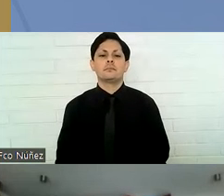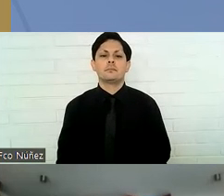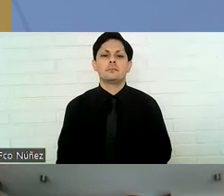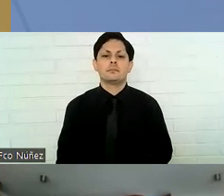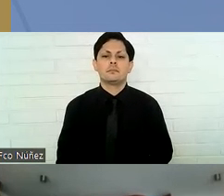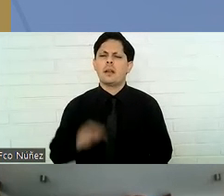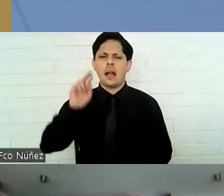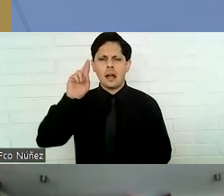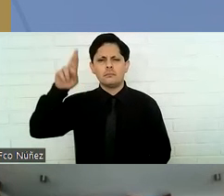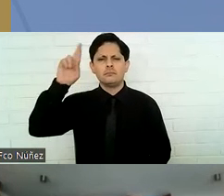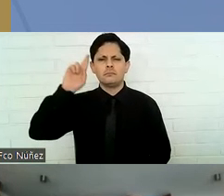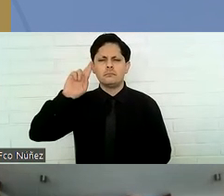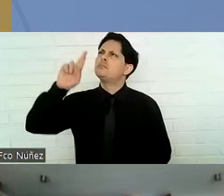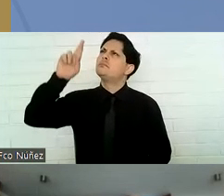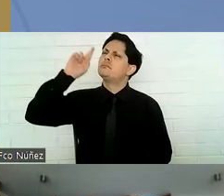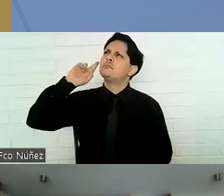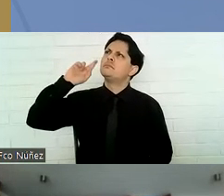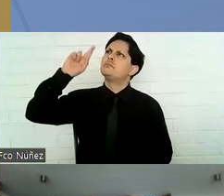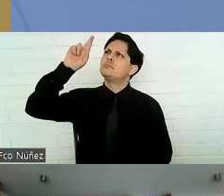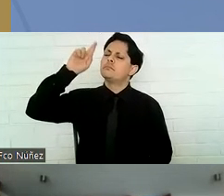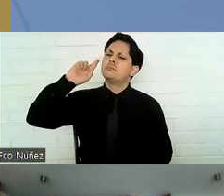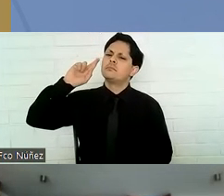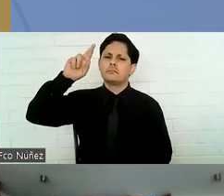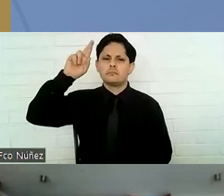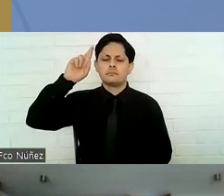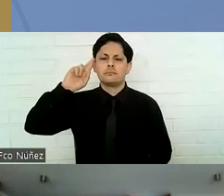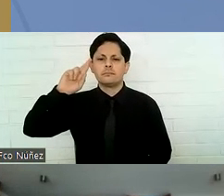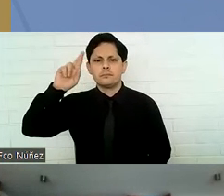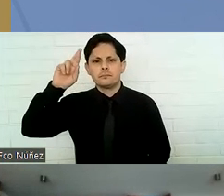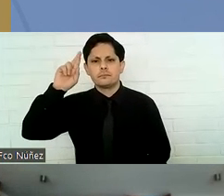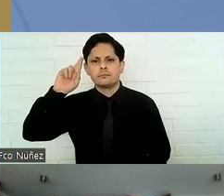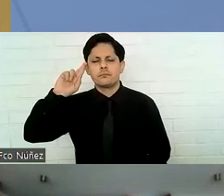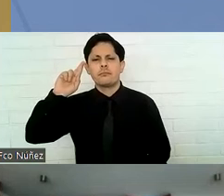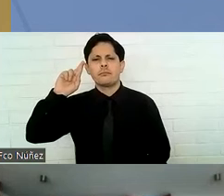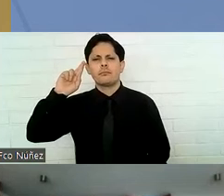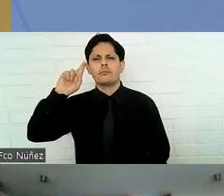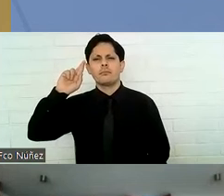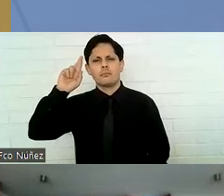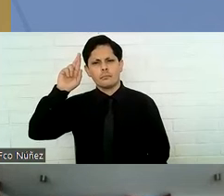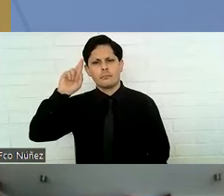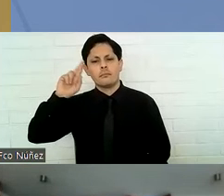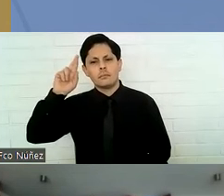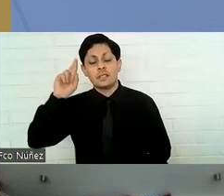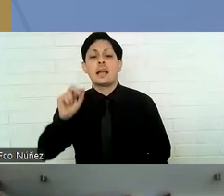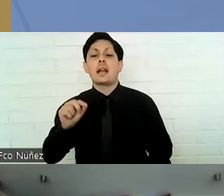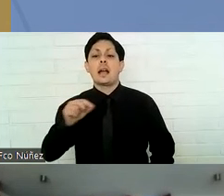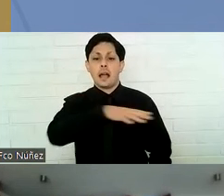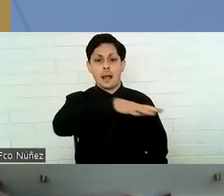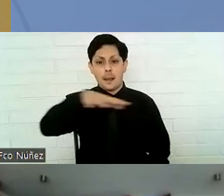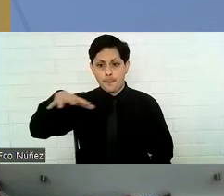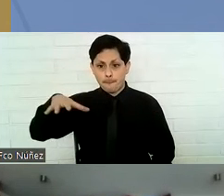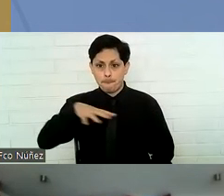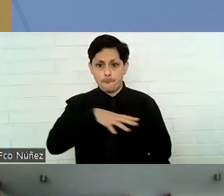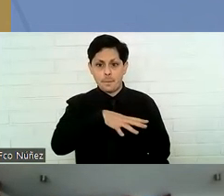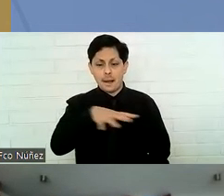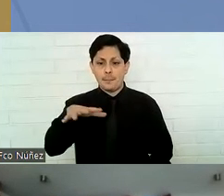un análisis de la diversidad, heterogeneidad, complejidad y contradicción que este campo requiere para ser mostrado